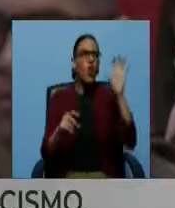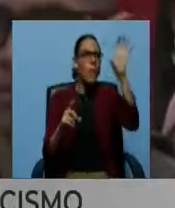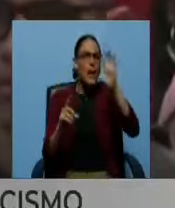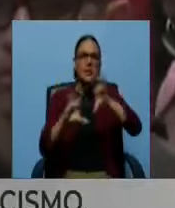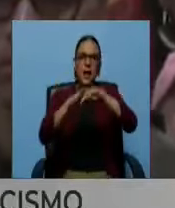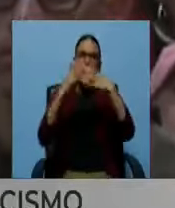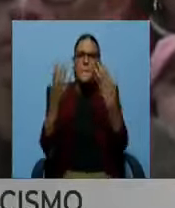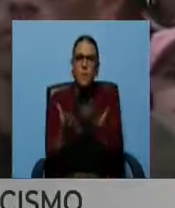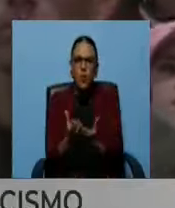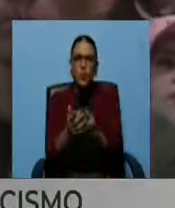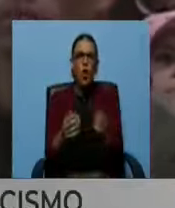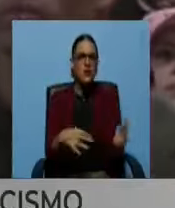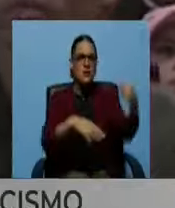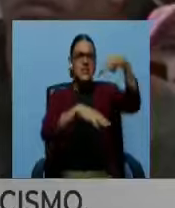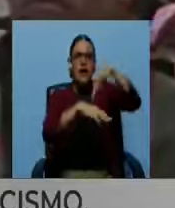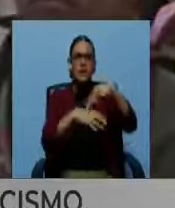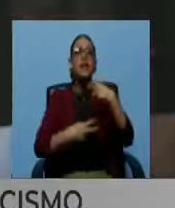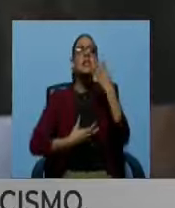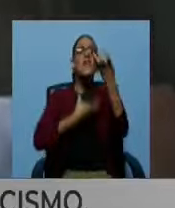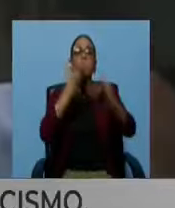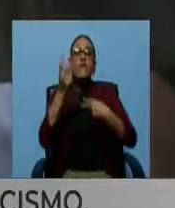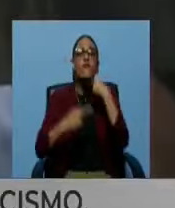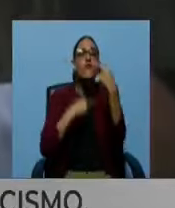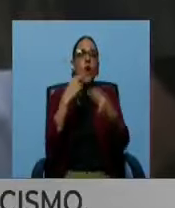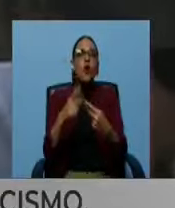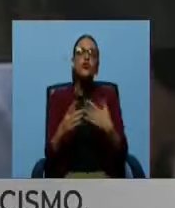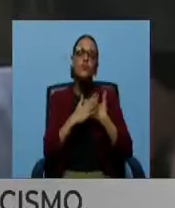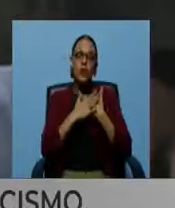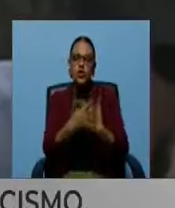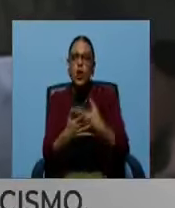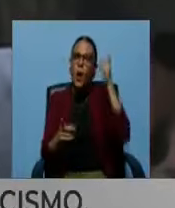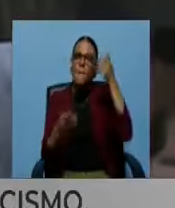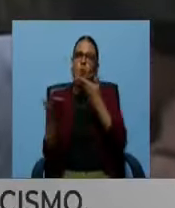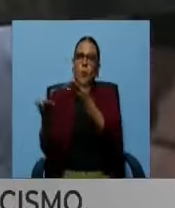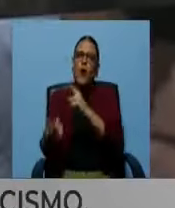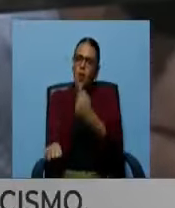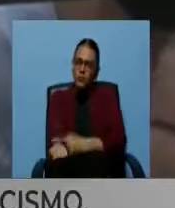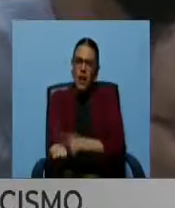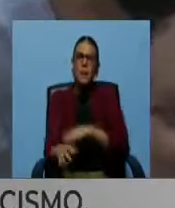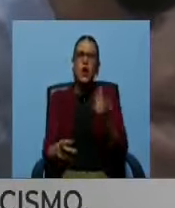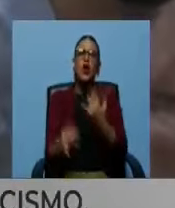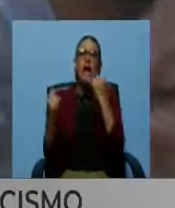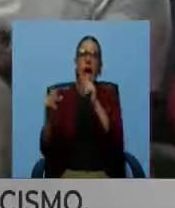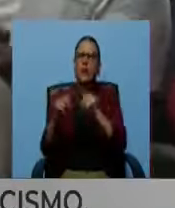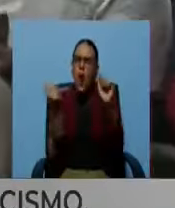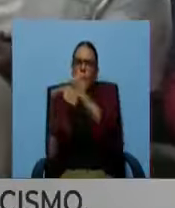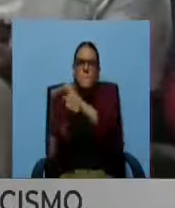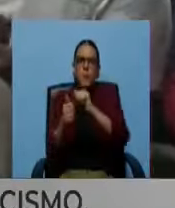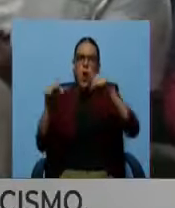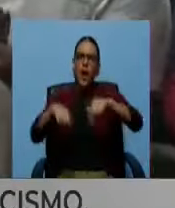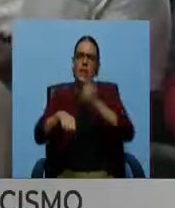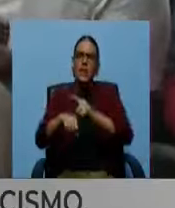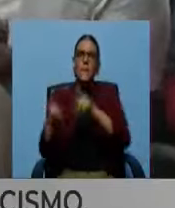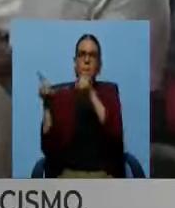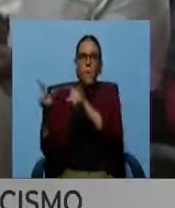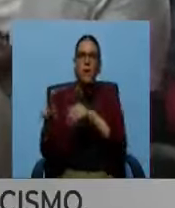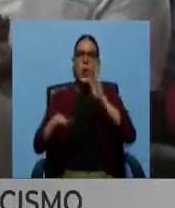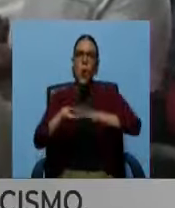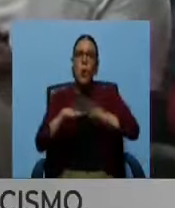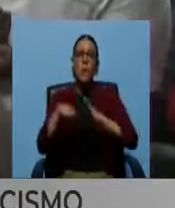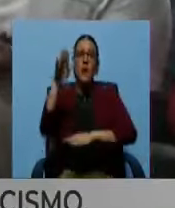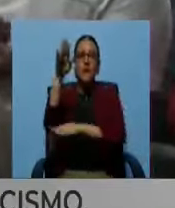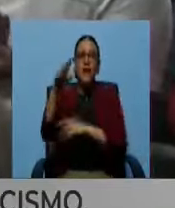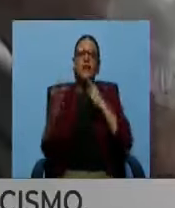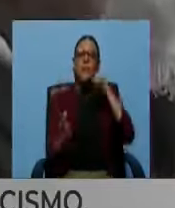mundo se levanten las voces en solidaridad por un pueblo hermano que está siendo masacrado por el fascismo más puro.